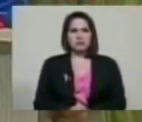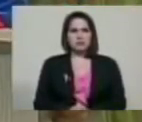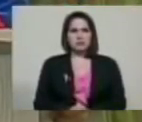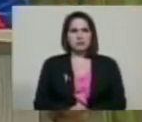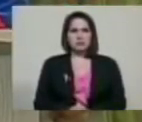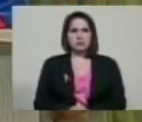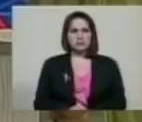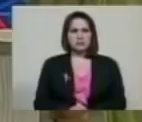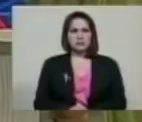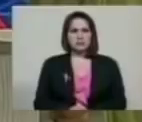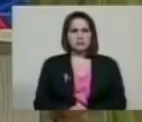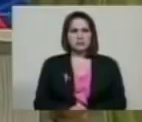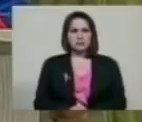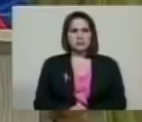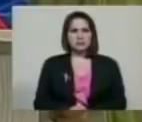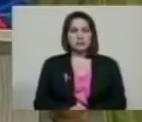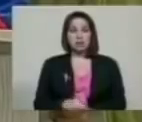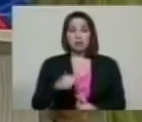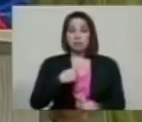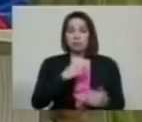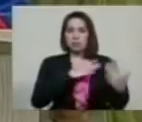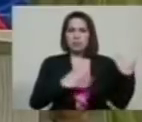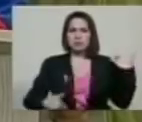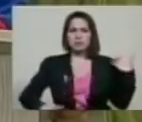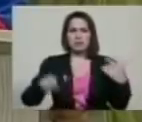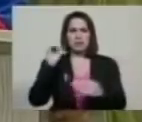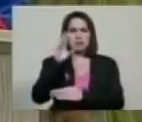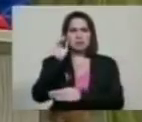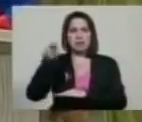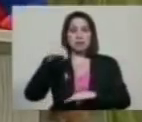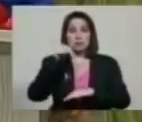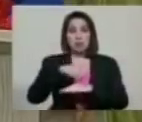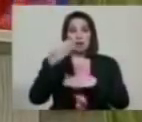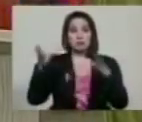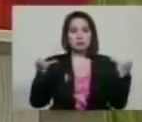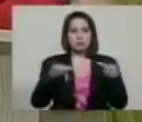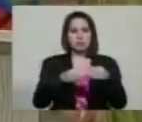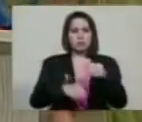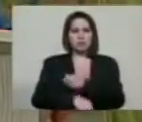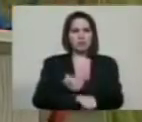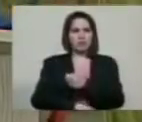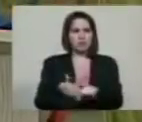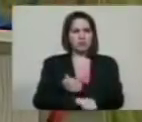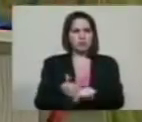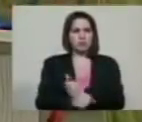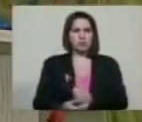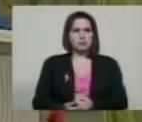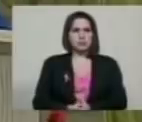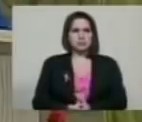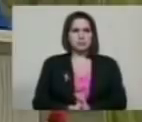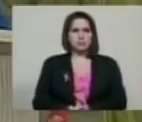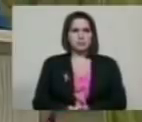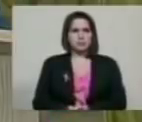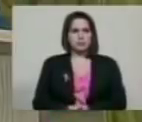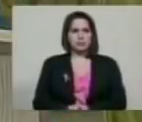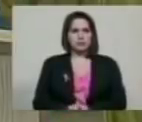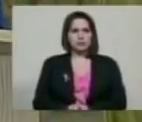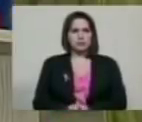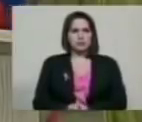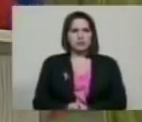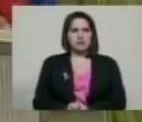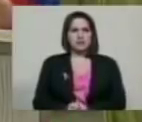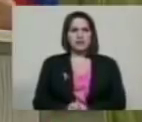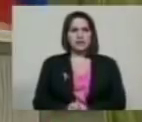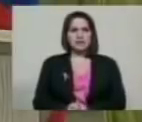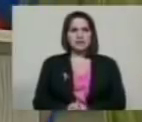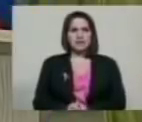fútbol. Y cuando fui presidente de la Asamblea Nacional, armamos un equipo de fútbol. Y nos fuimos a jugar varias veces. Y la última vez yo